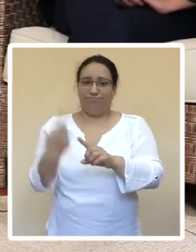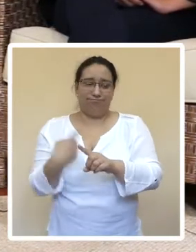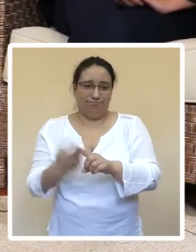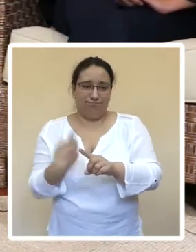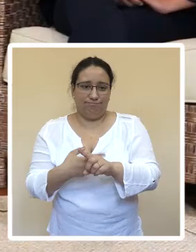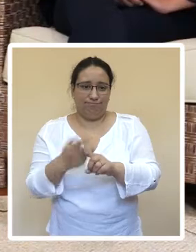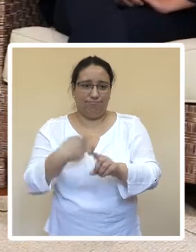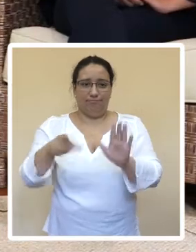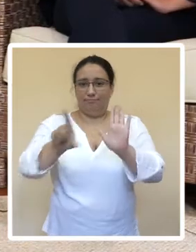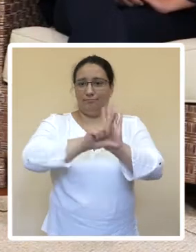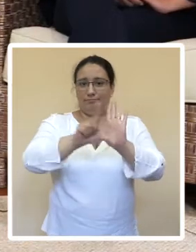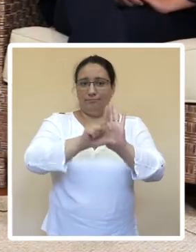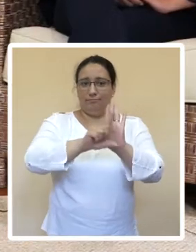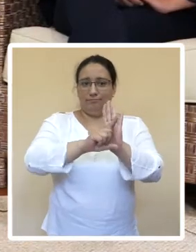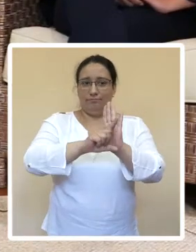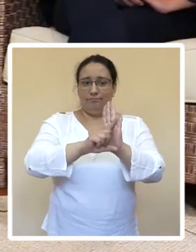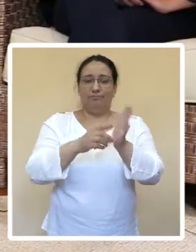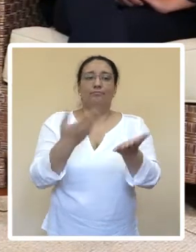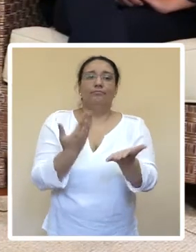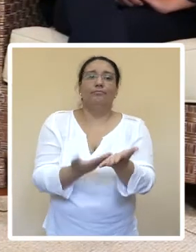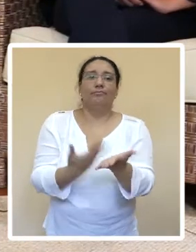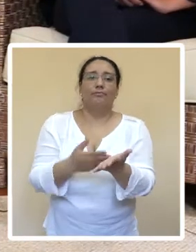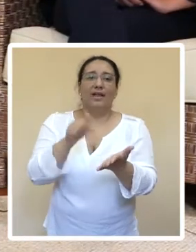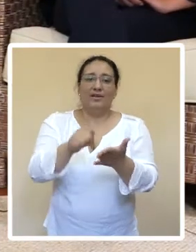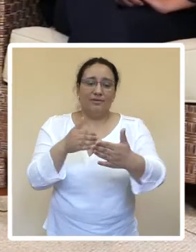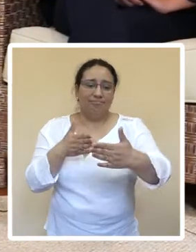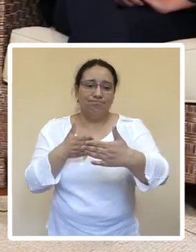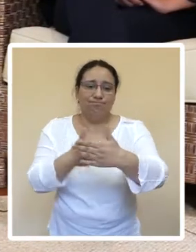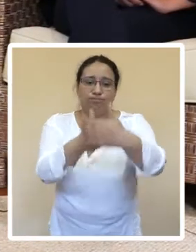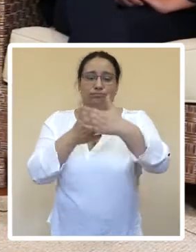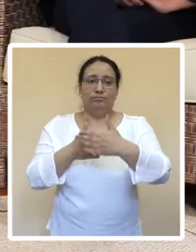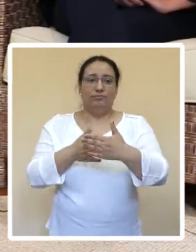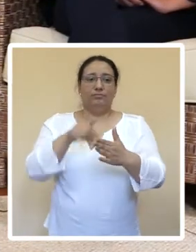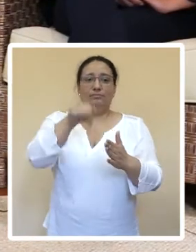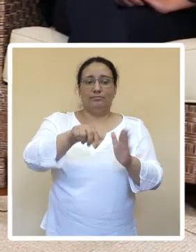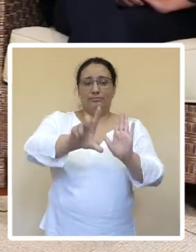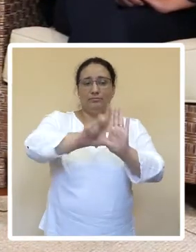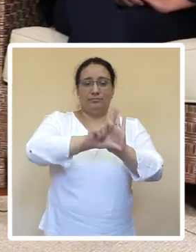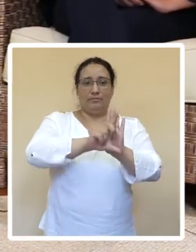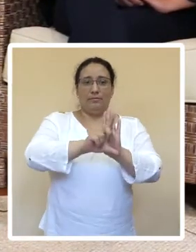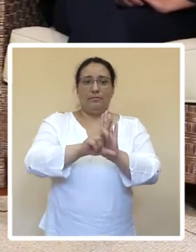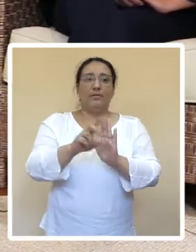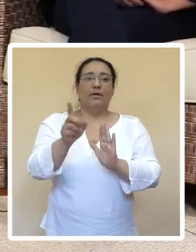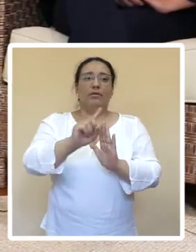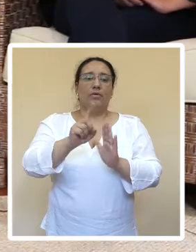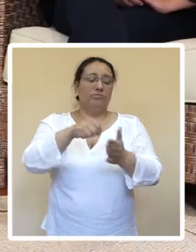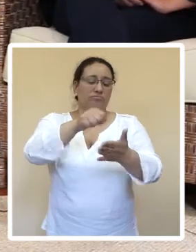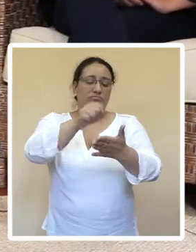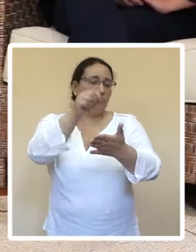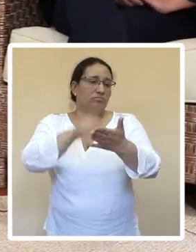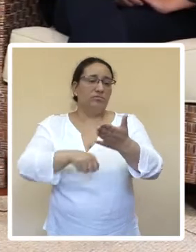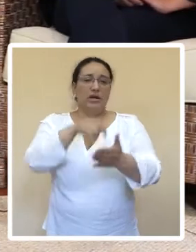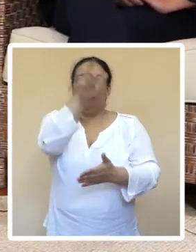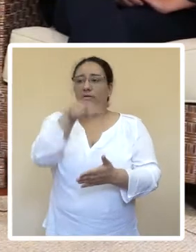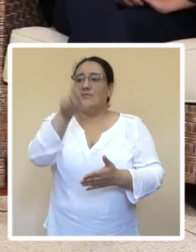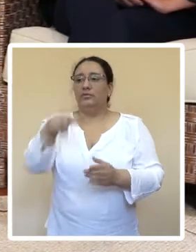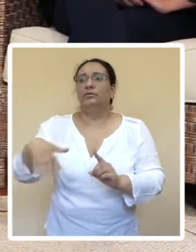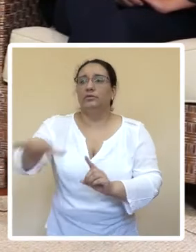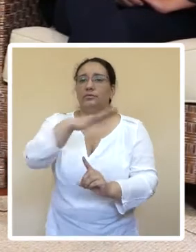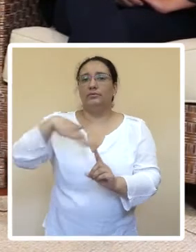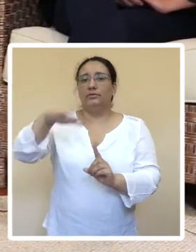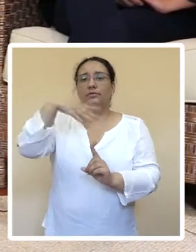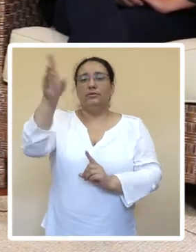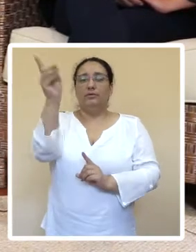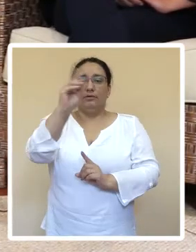ley, ¿cierto? Porque ahí ya estamos colocando una barrera. Ya, y esto de la ley no es contratar a una persona en situación